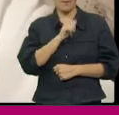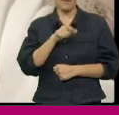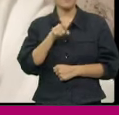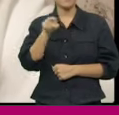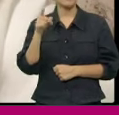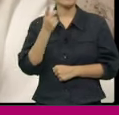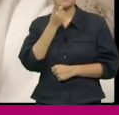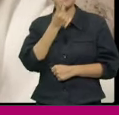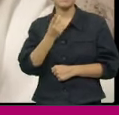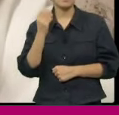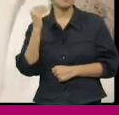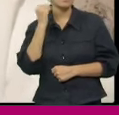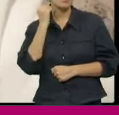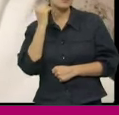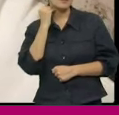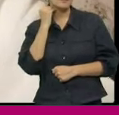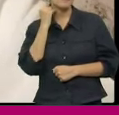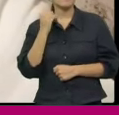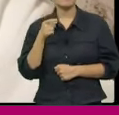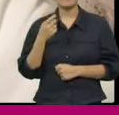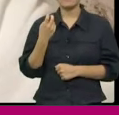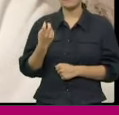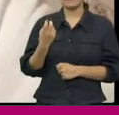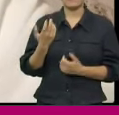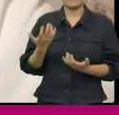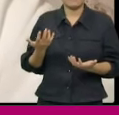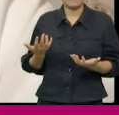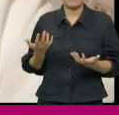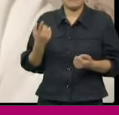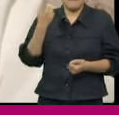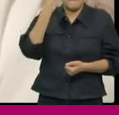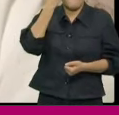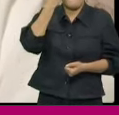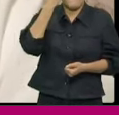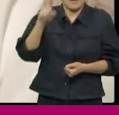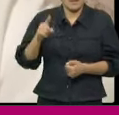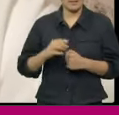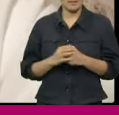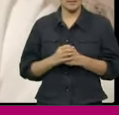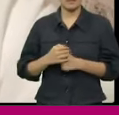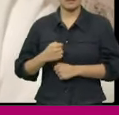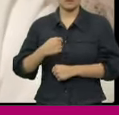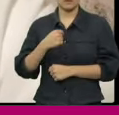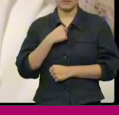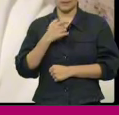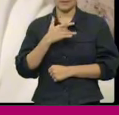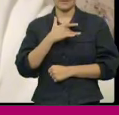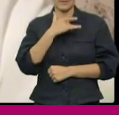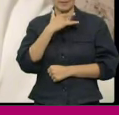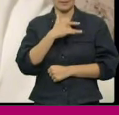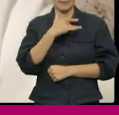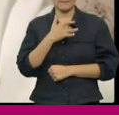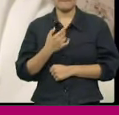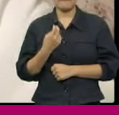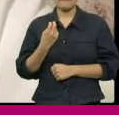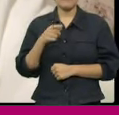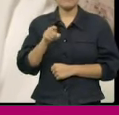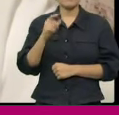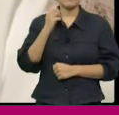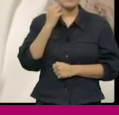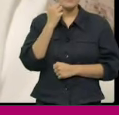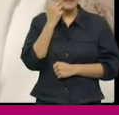que es notoriamente frívola. Y me da la impresión que se viene a